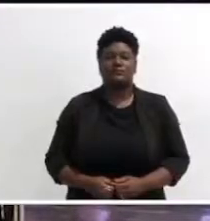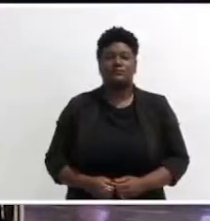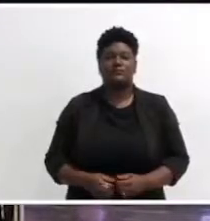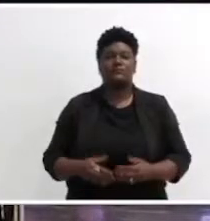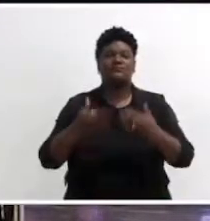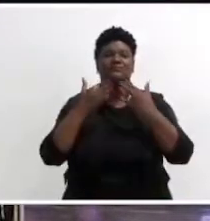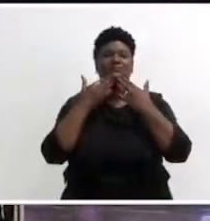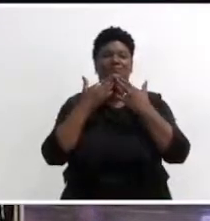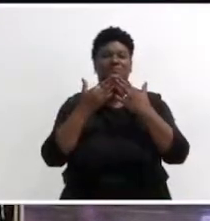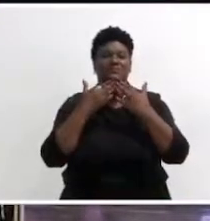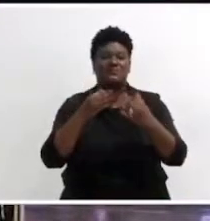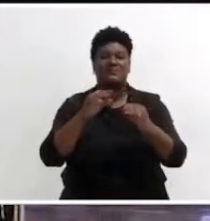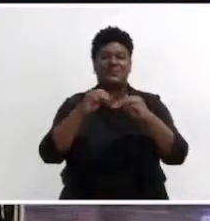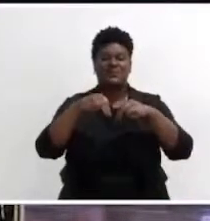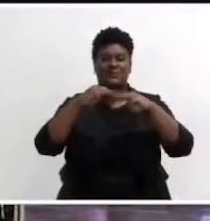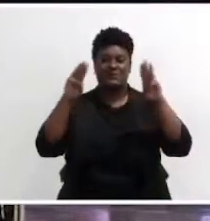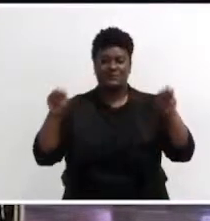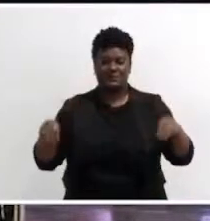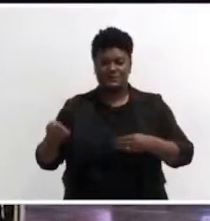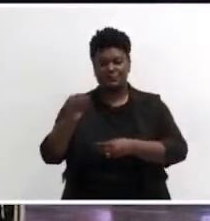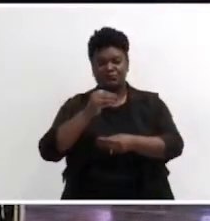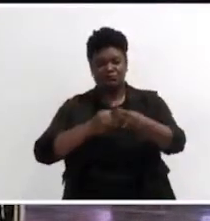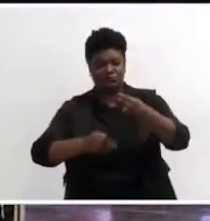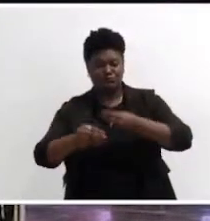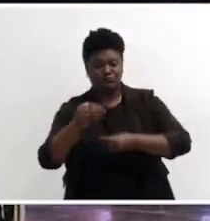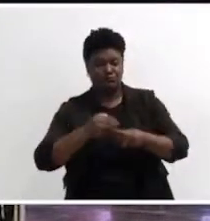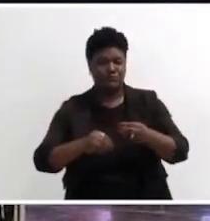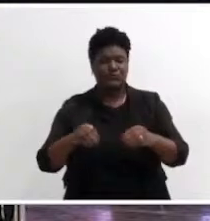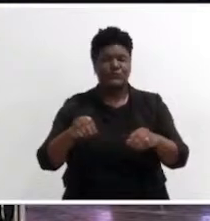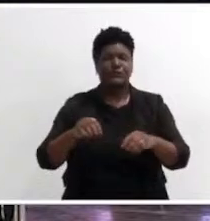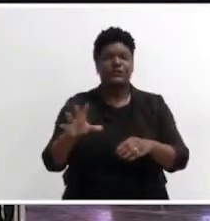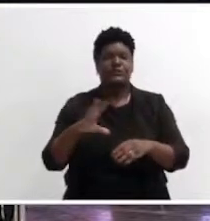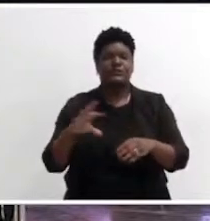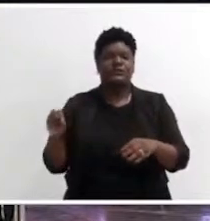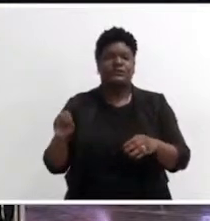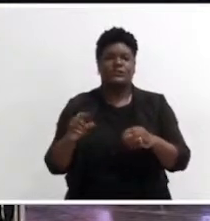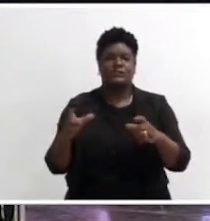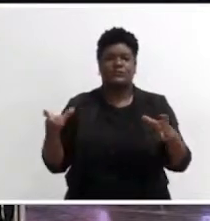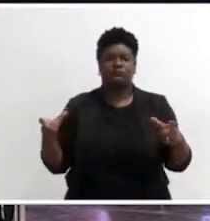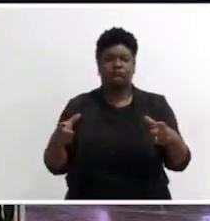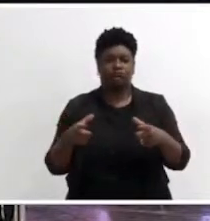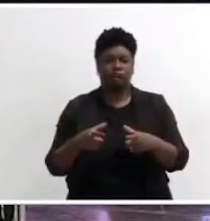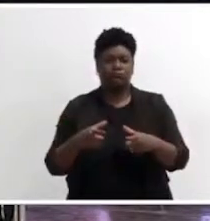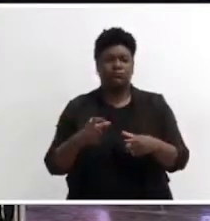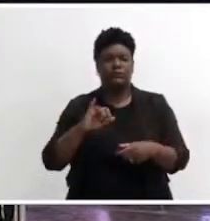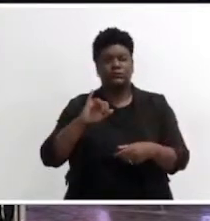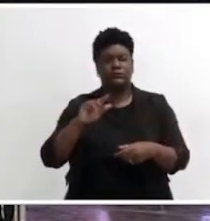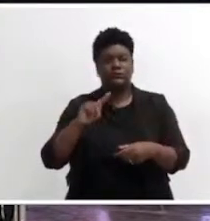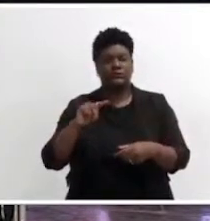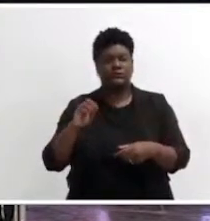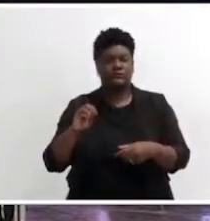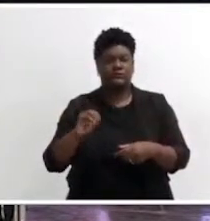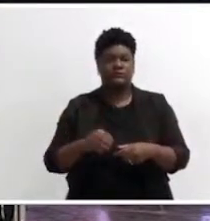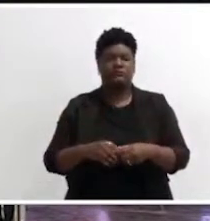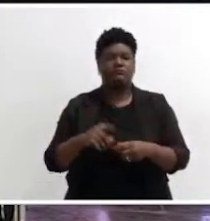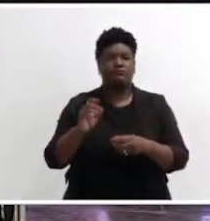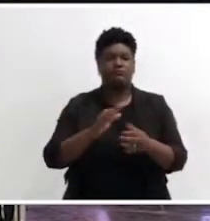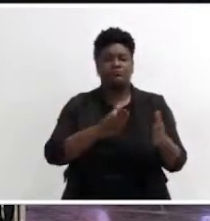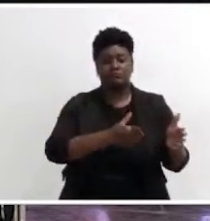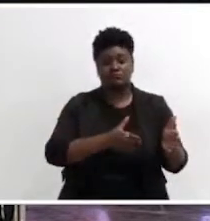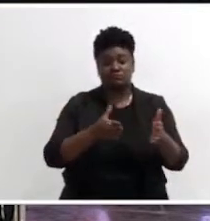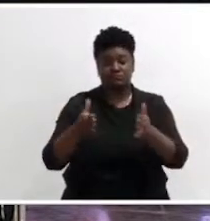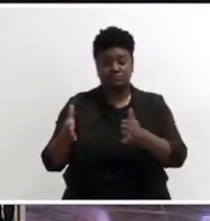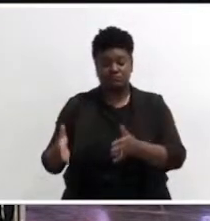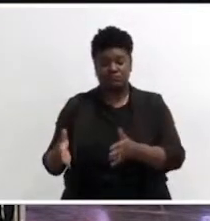Gracias a nuestro ministro de Industria, Comercio y MIPYMES por estas palabras. Y bueno, pues ha llegado la hora de pasar al